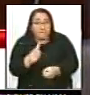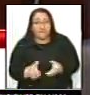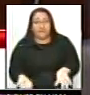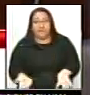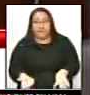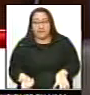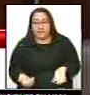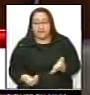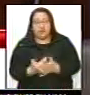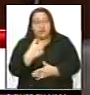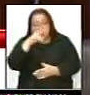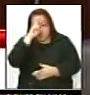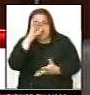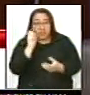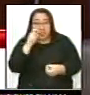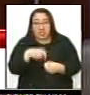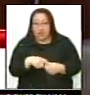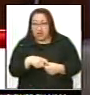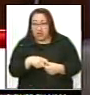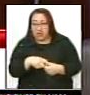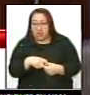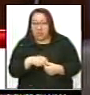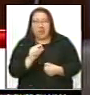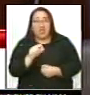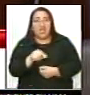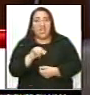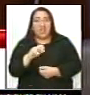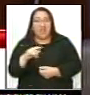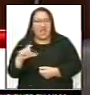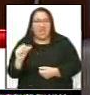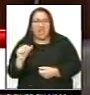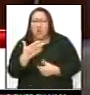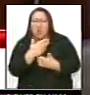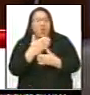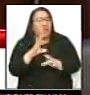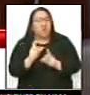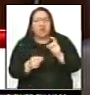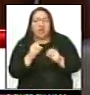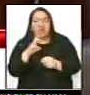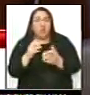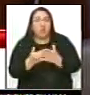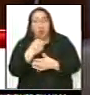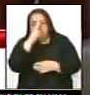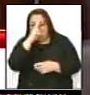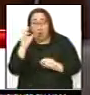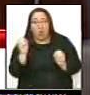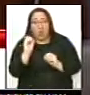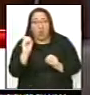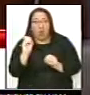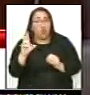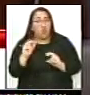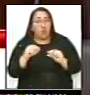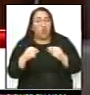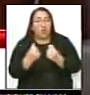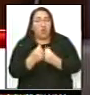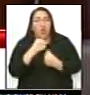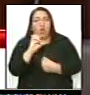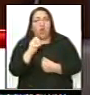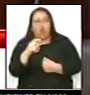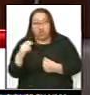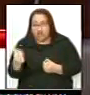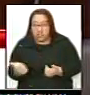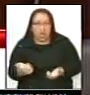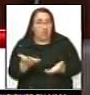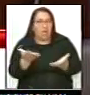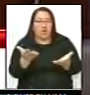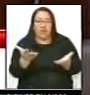Nuevo Perú quería estar ahí presente. Son Quintanilla quería estar presente o cualquier persona que diga Nuevo Perú. O los no agrupados, el señor Costa, el